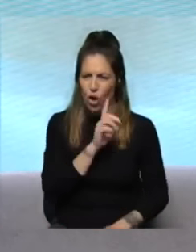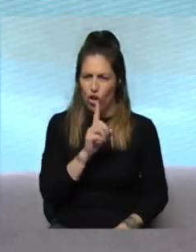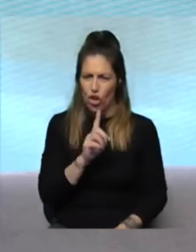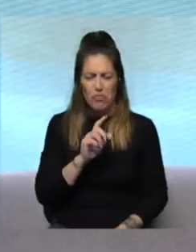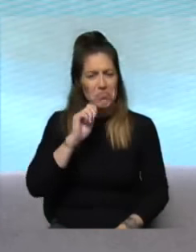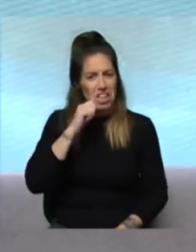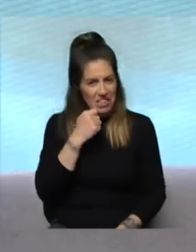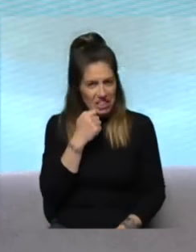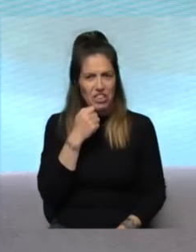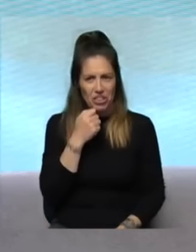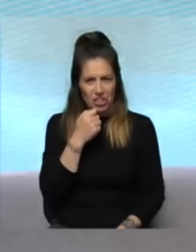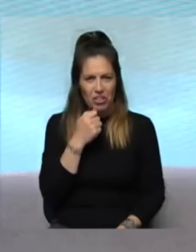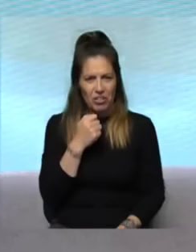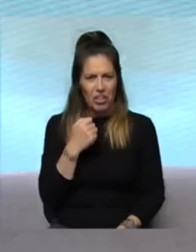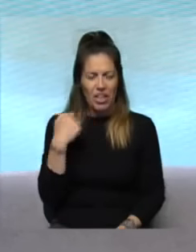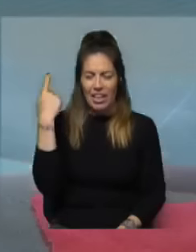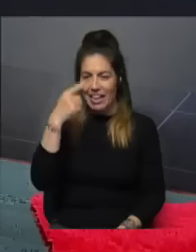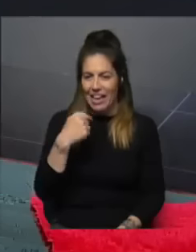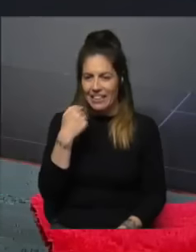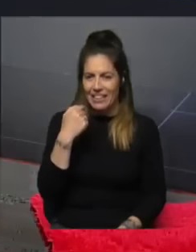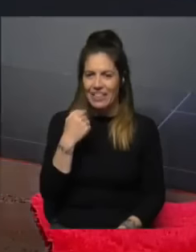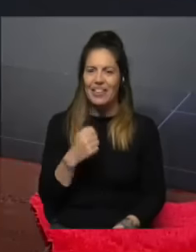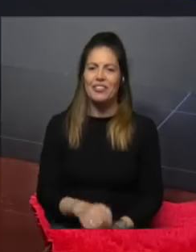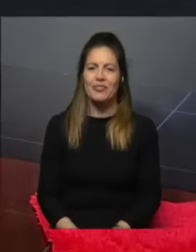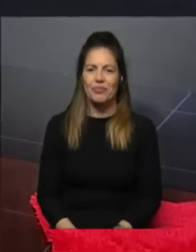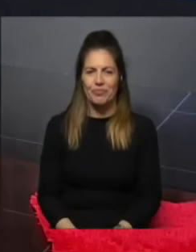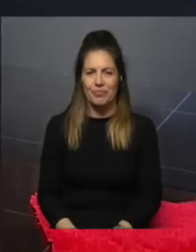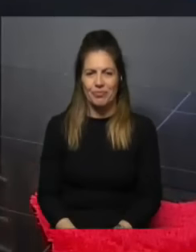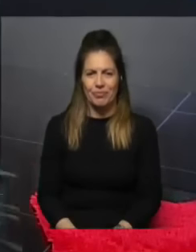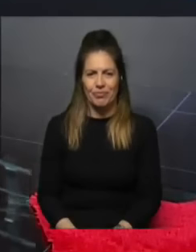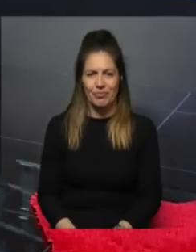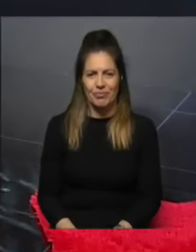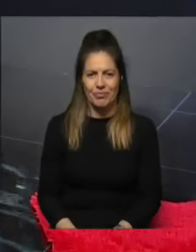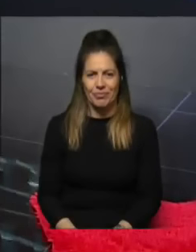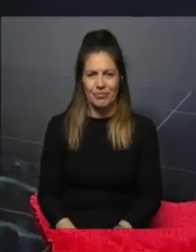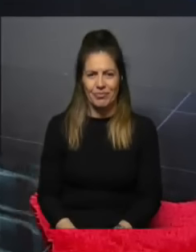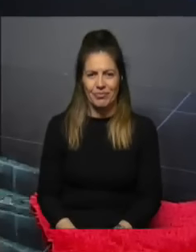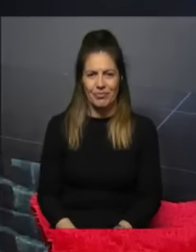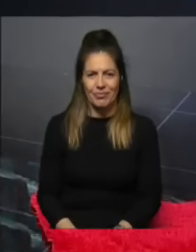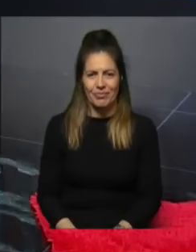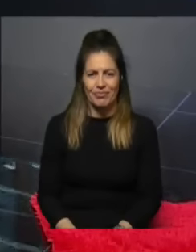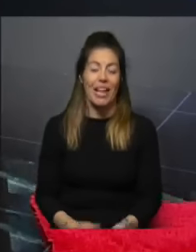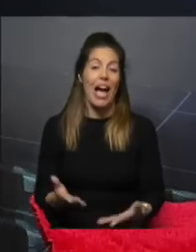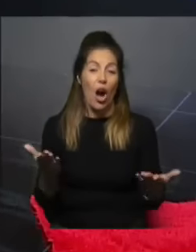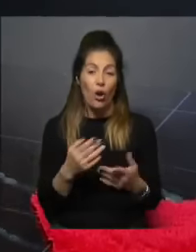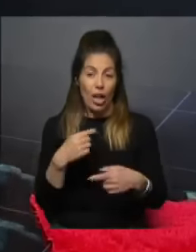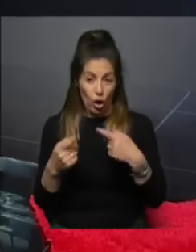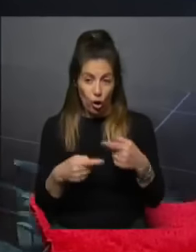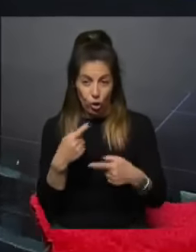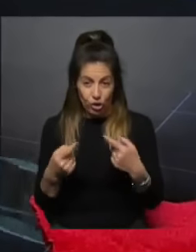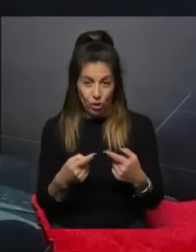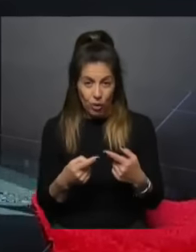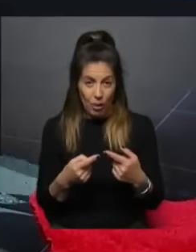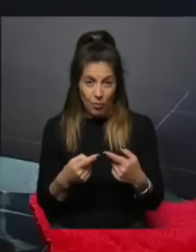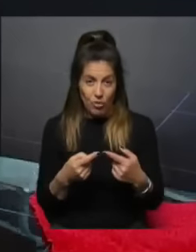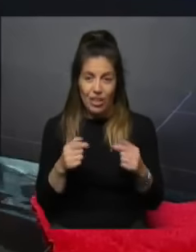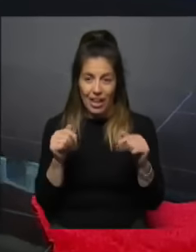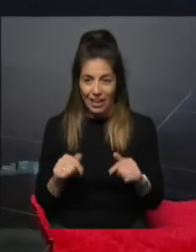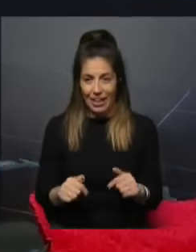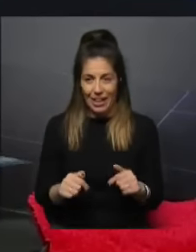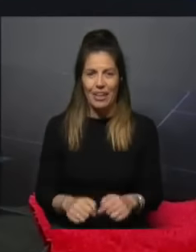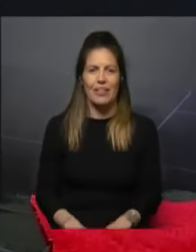lindo! ¡Qué lindo eso! Y una carita con lengua para afuera. Señoras y señores, nosotros seguimos en esta catarata de emociones en este programa